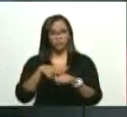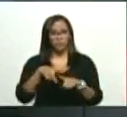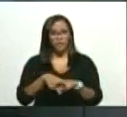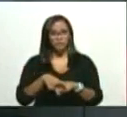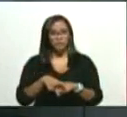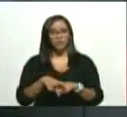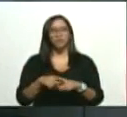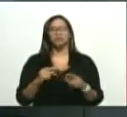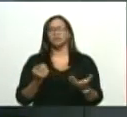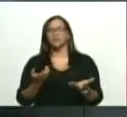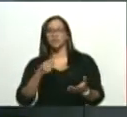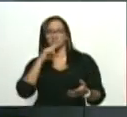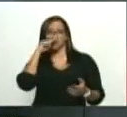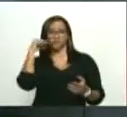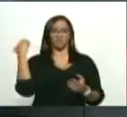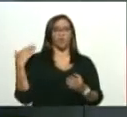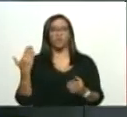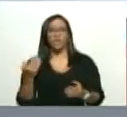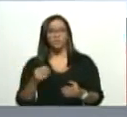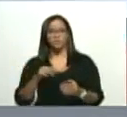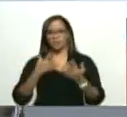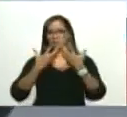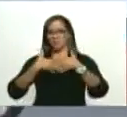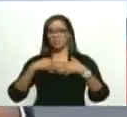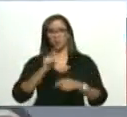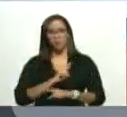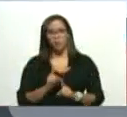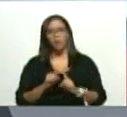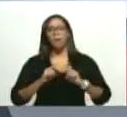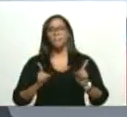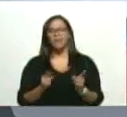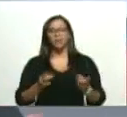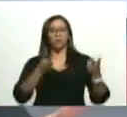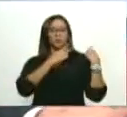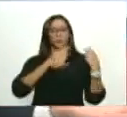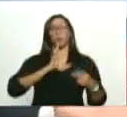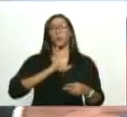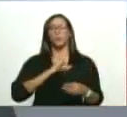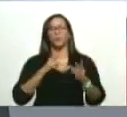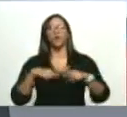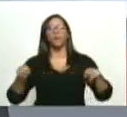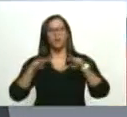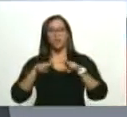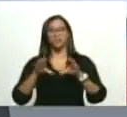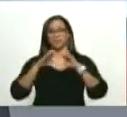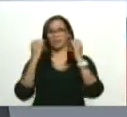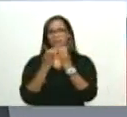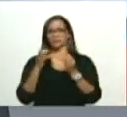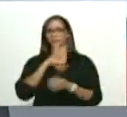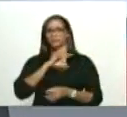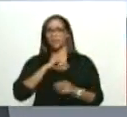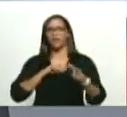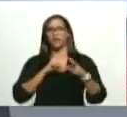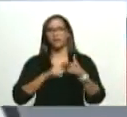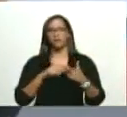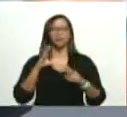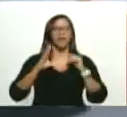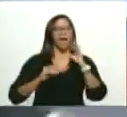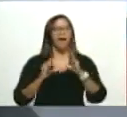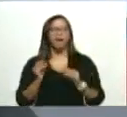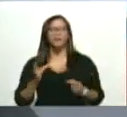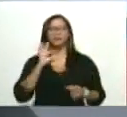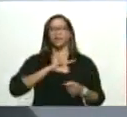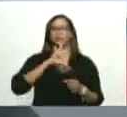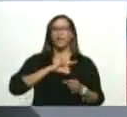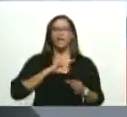sin ser burgueses, sin ser empresarios, asumen como propia los valores de esa clase social. Entonces hablan de que el